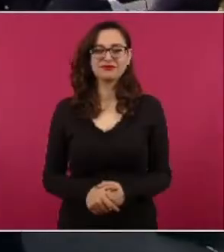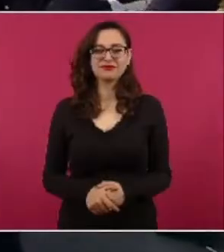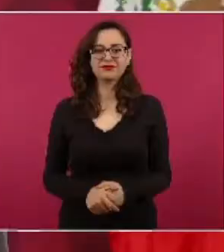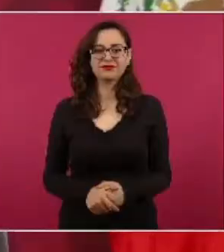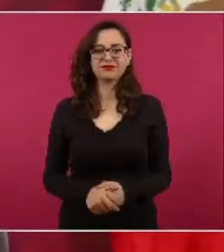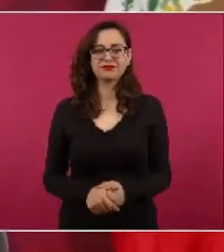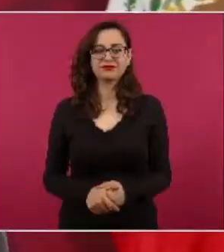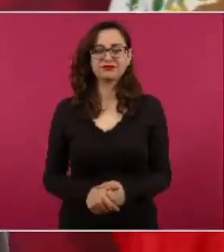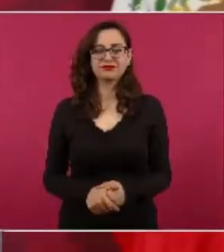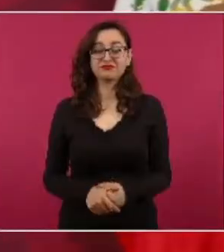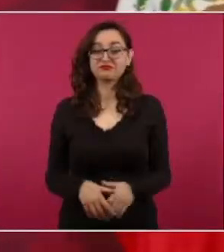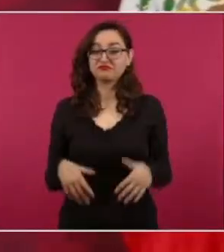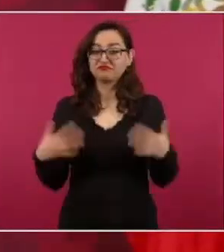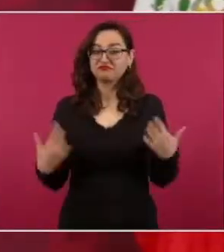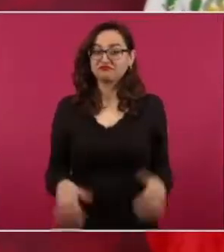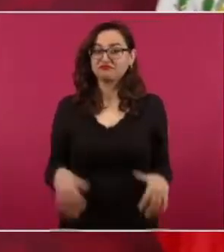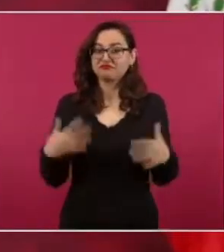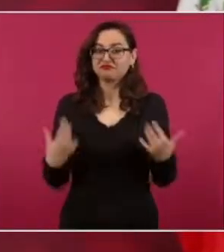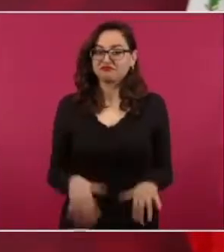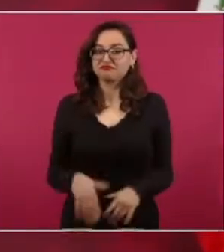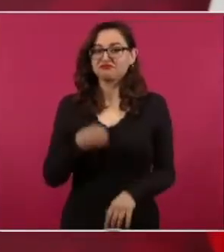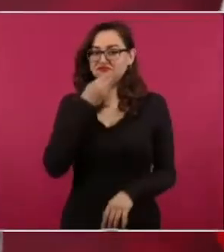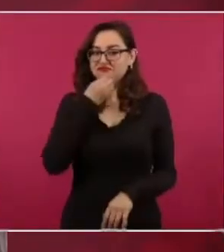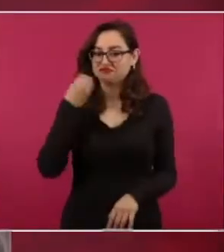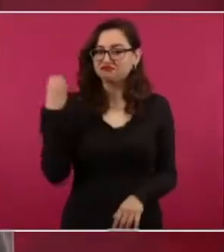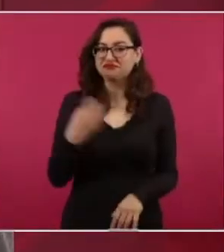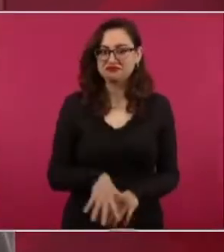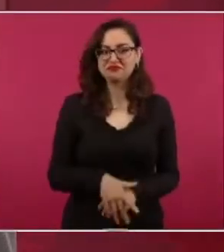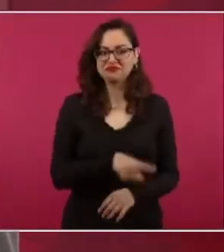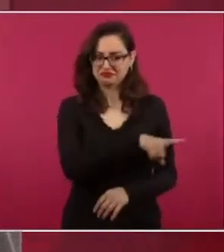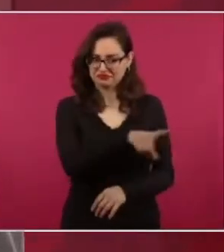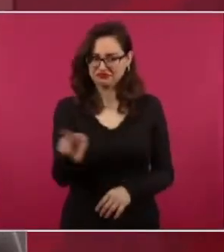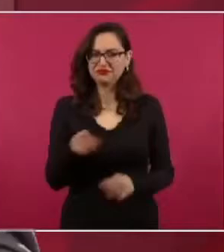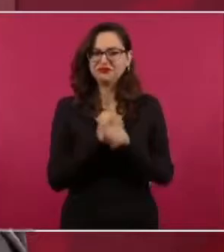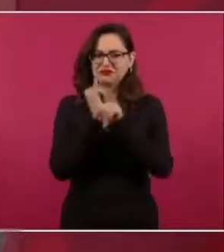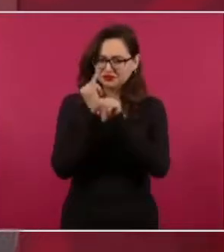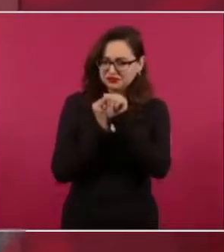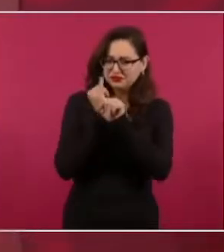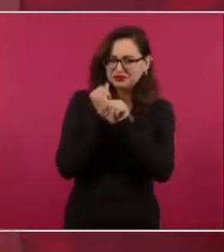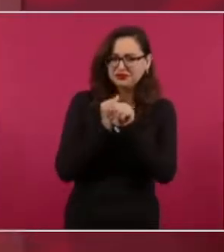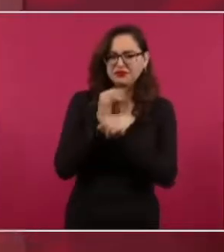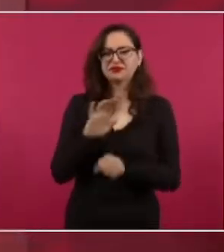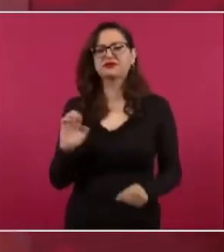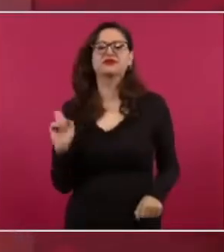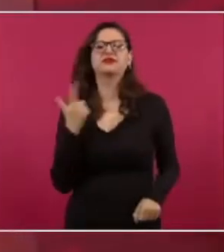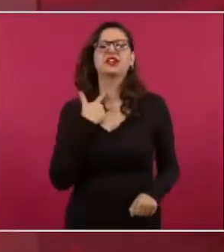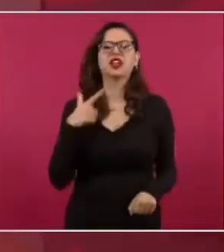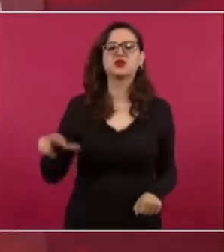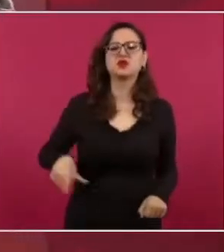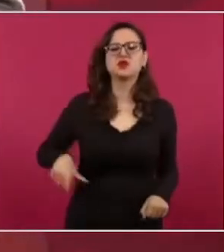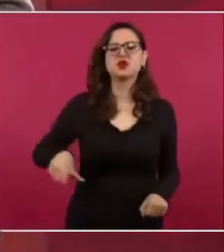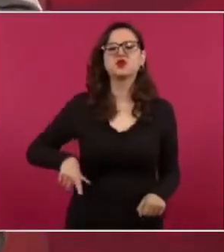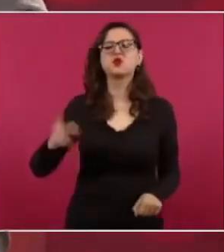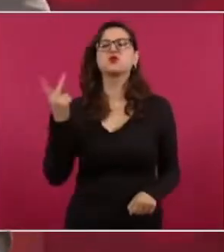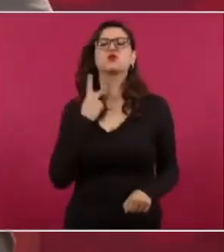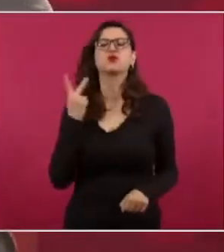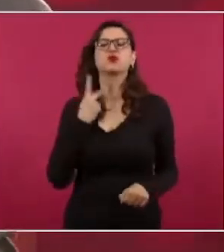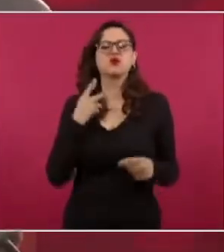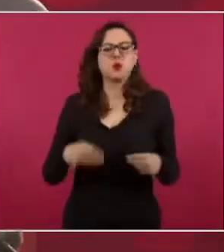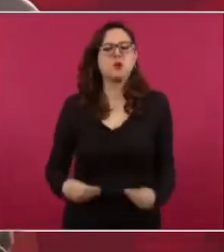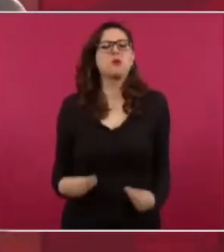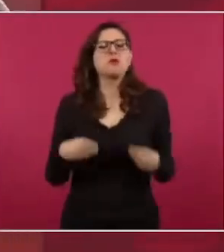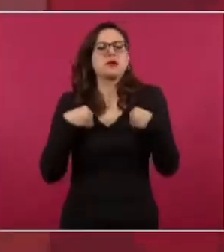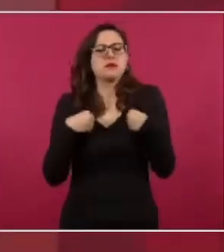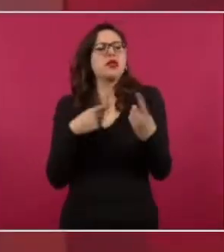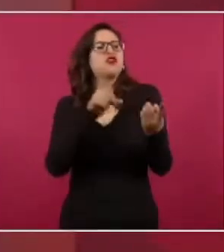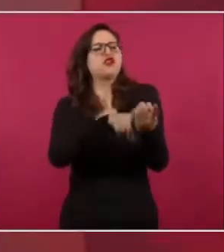Hagan un reportaje, pues sería extraordinario. Es que luego sale de